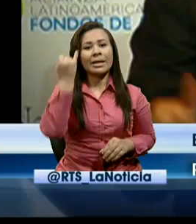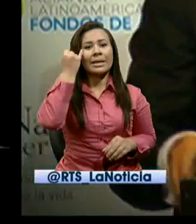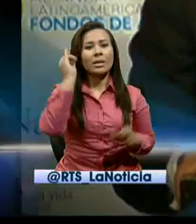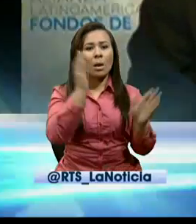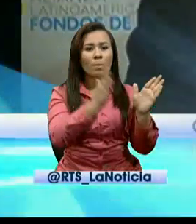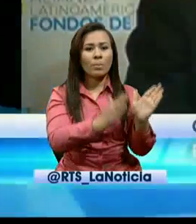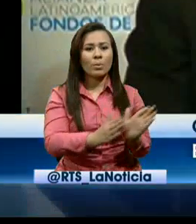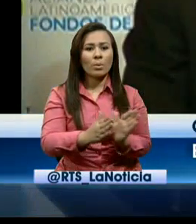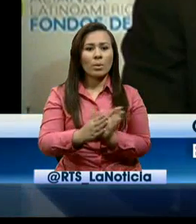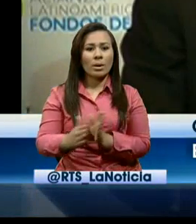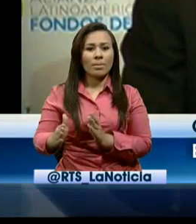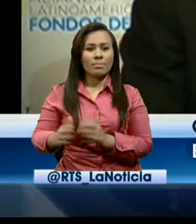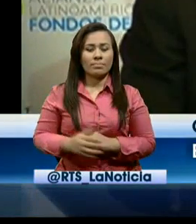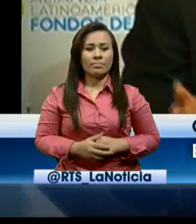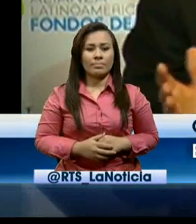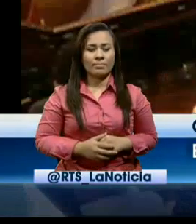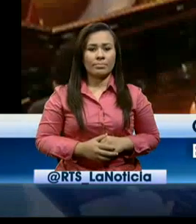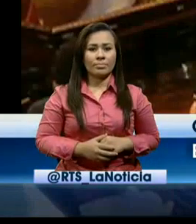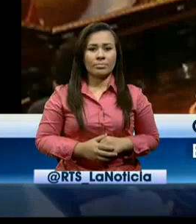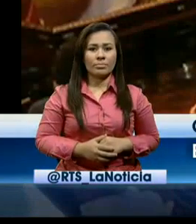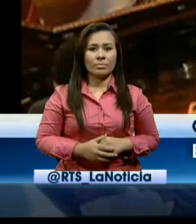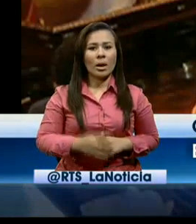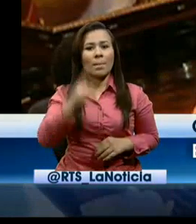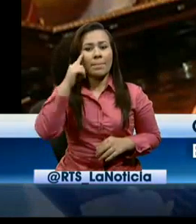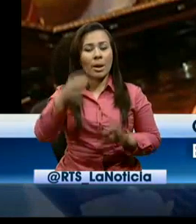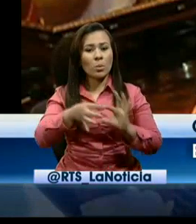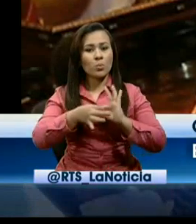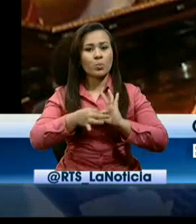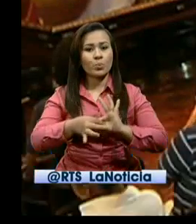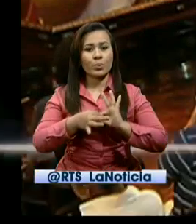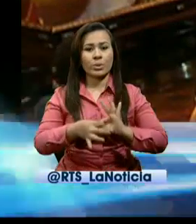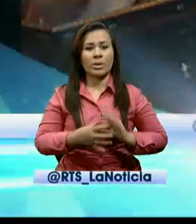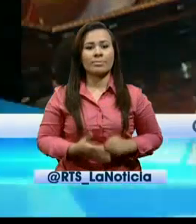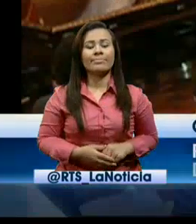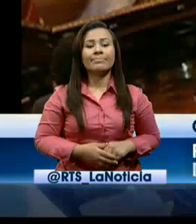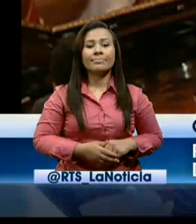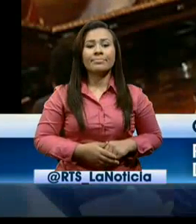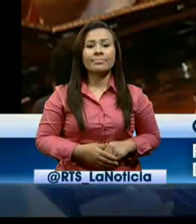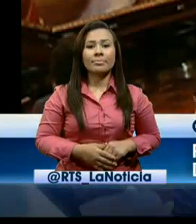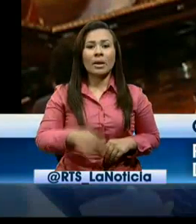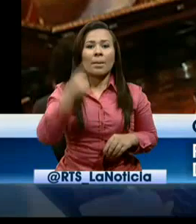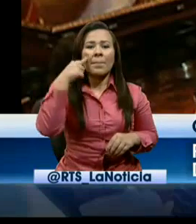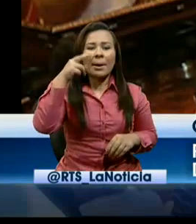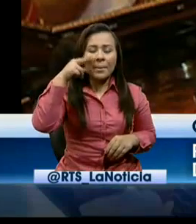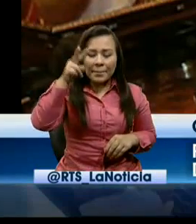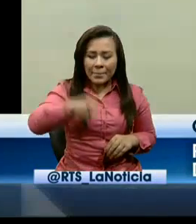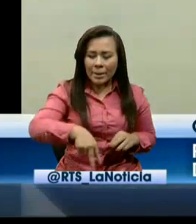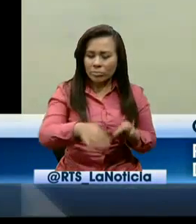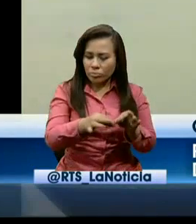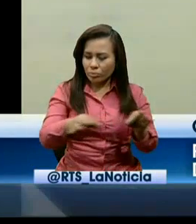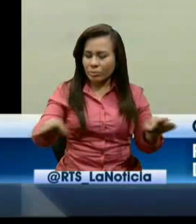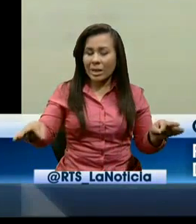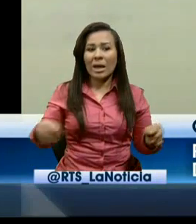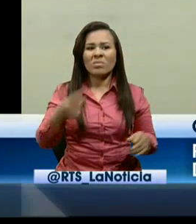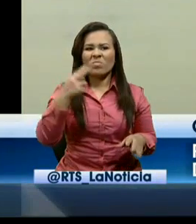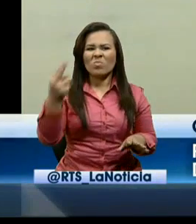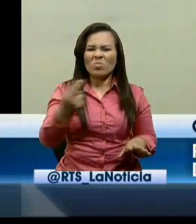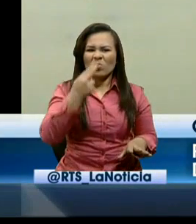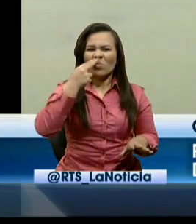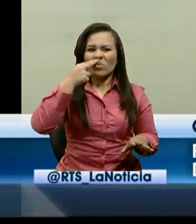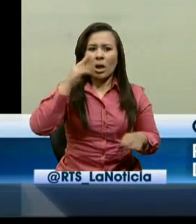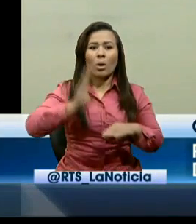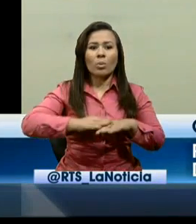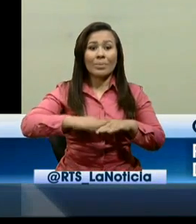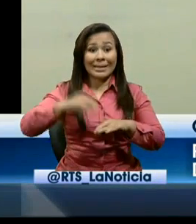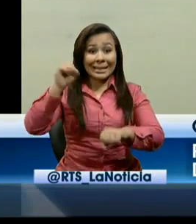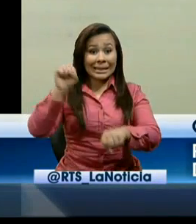programa de huellas de las ciudades. Y básicamente la idea es medir tanto la huella de carbono como la